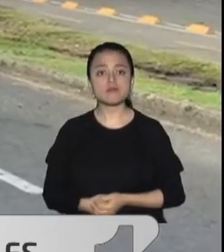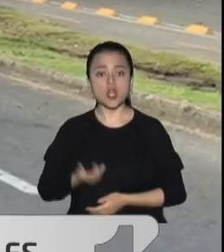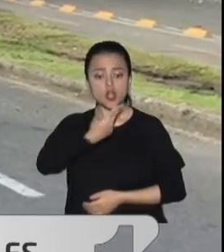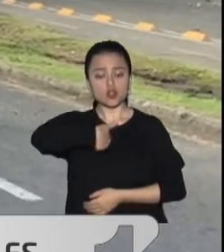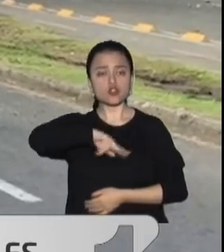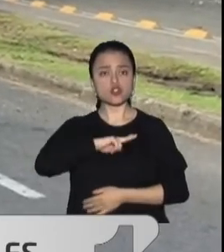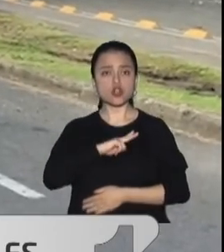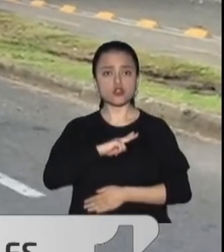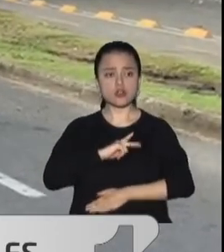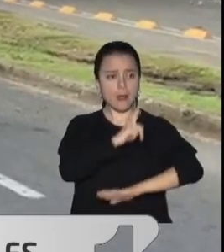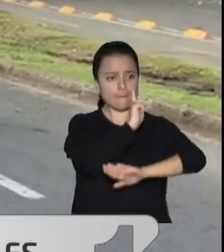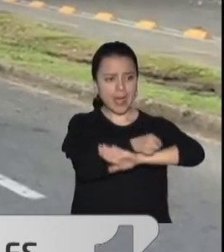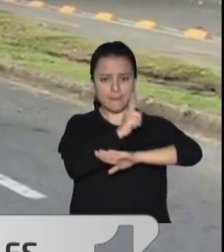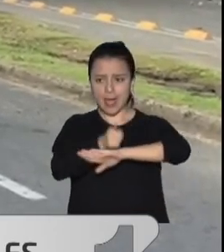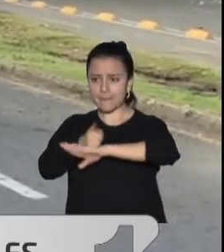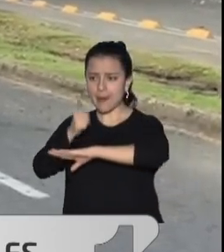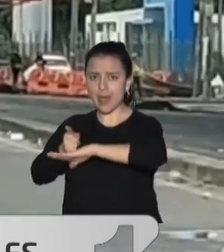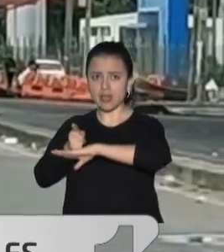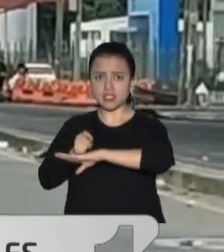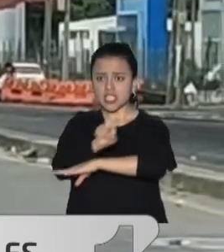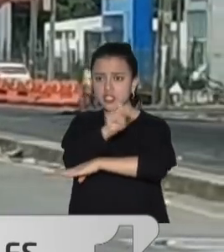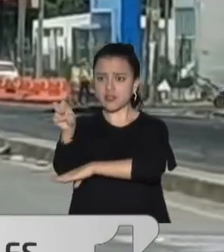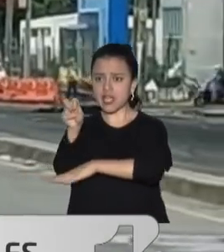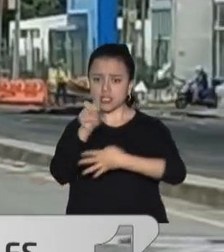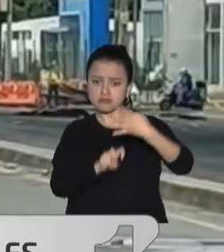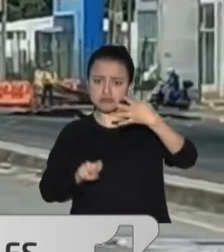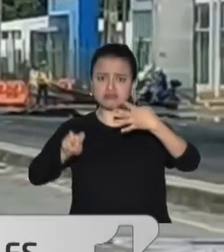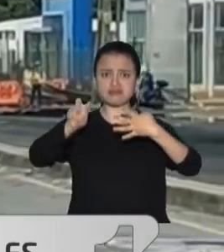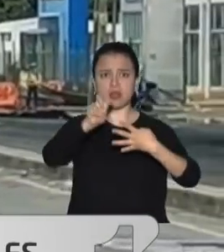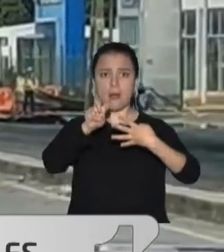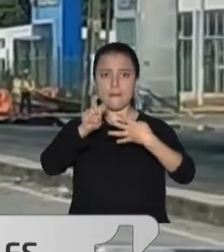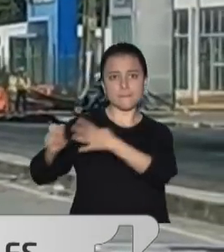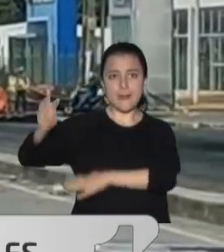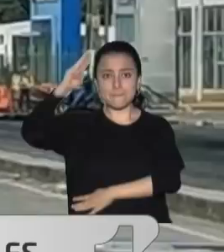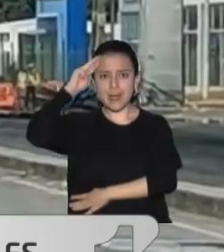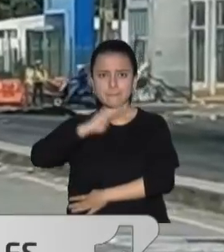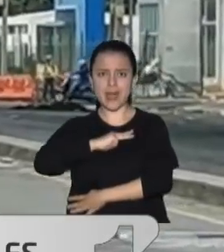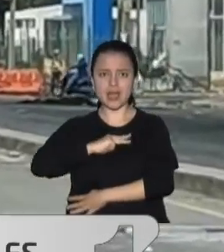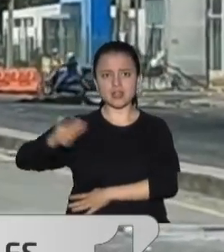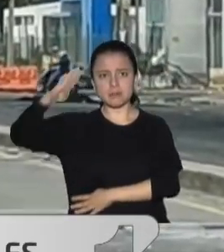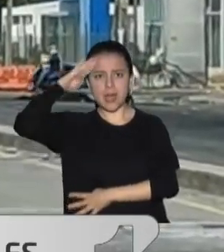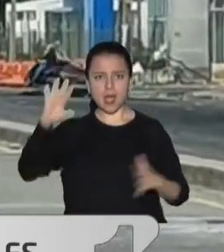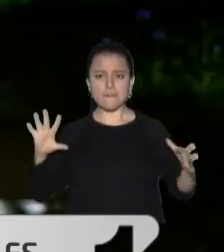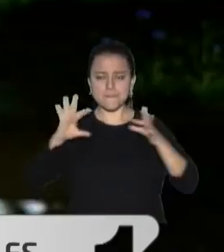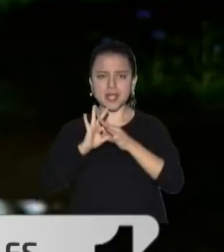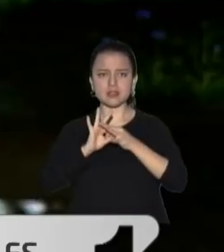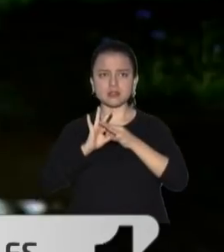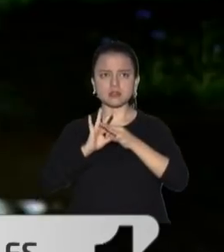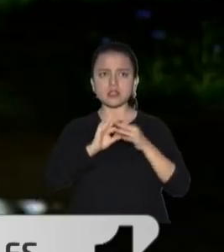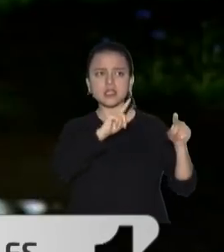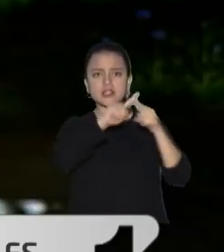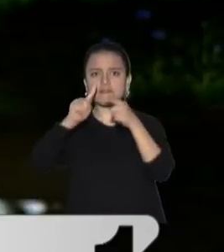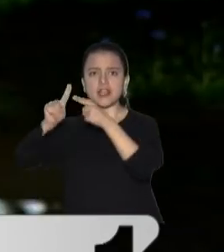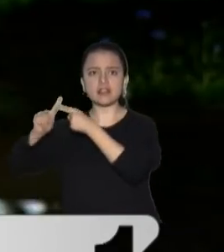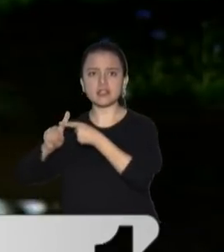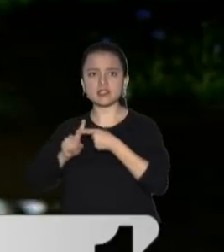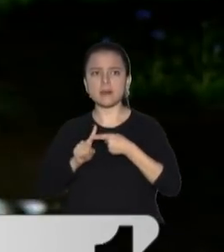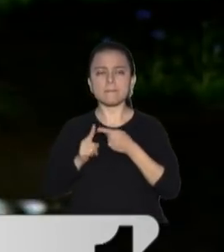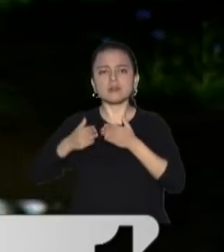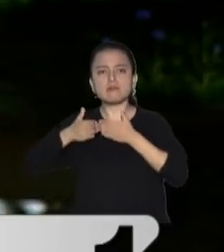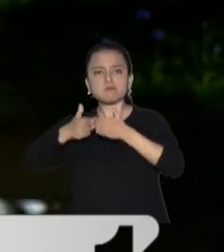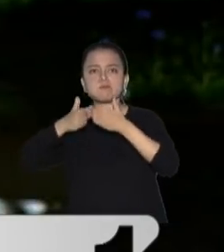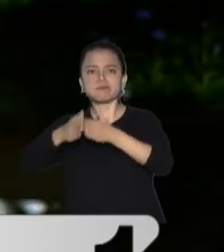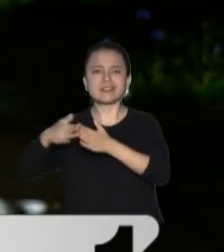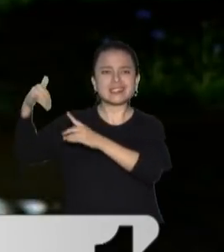pública para que en los territorios de Colombia con alcaldes y gobernadores desplieguen su